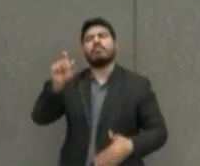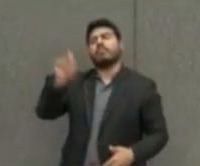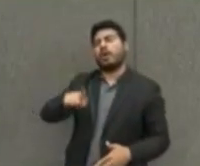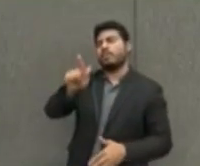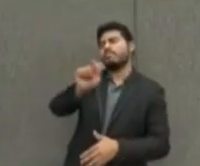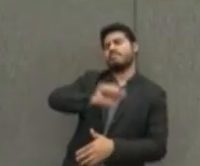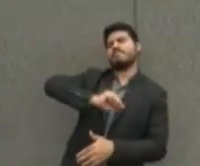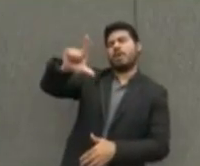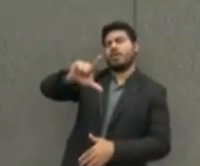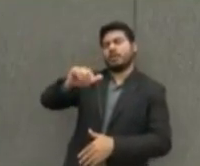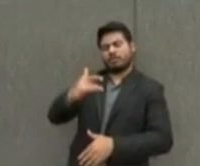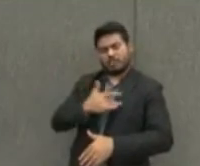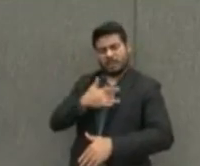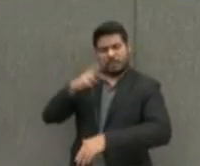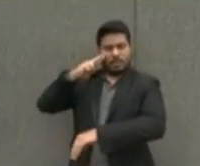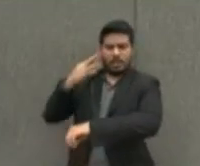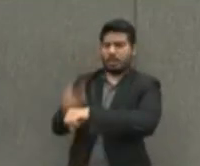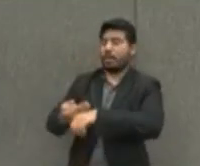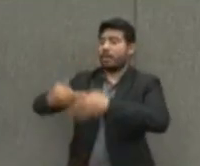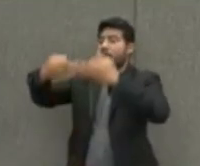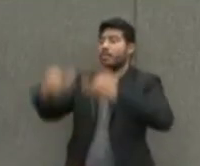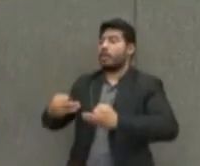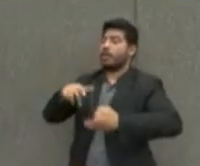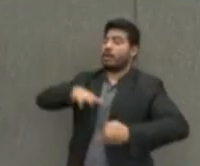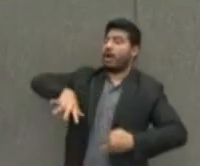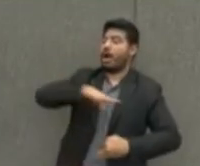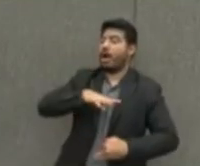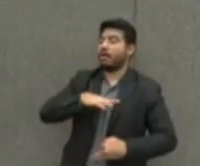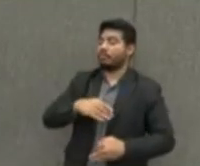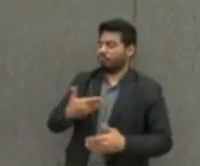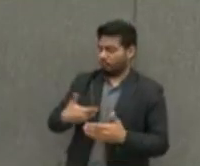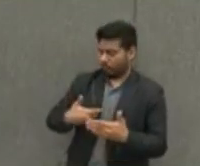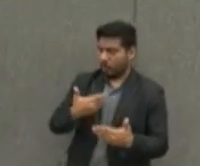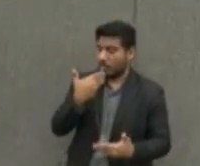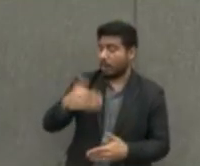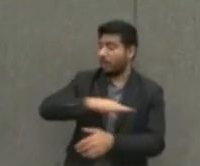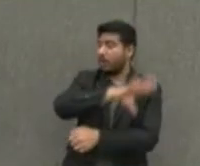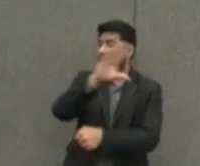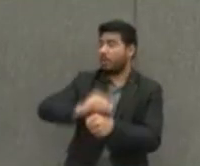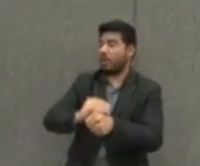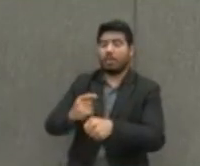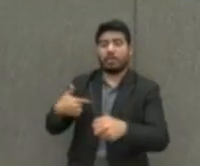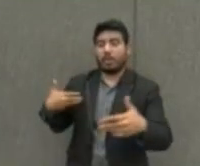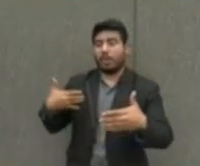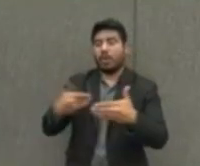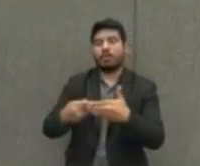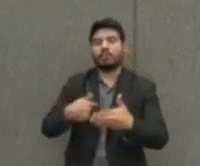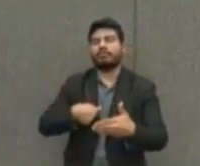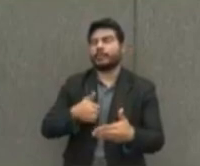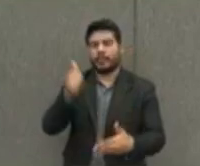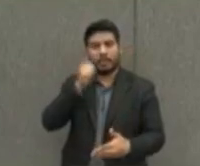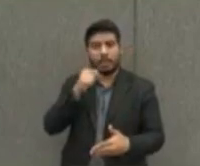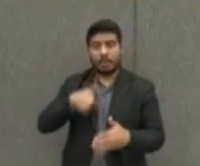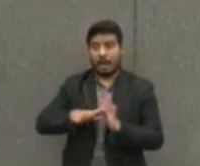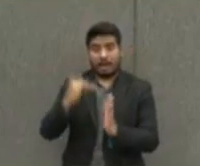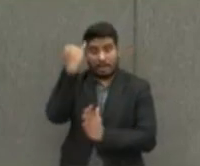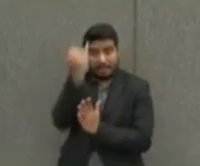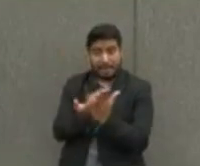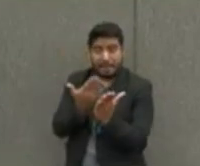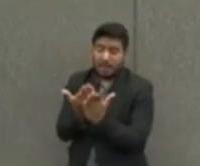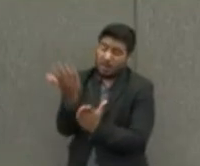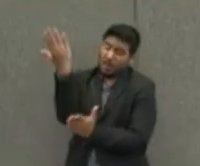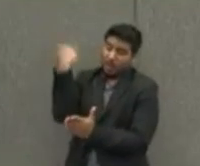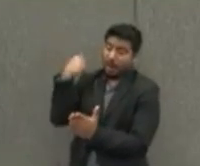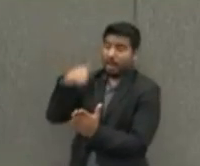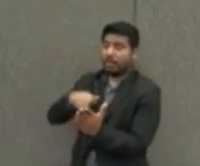y el compromiso con el que asumieron la realización de este evento desde que fue propuesto por el tribunal muchas